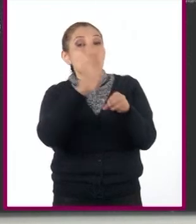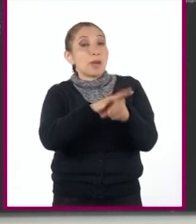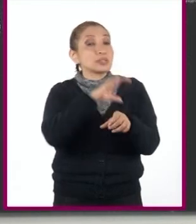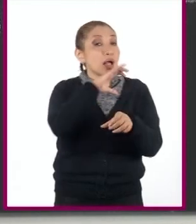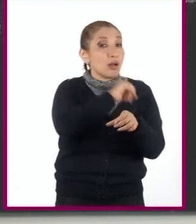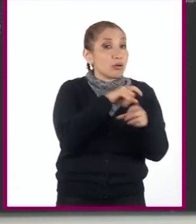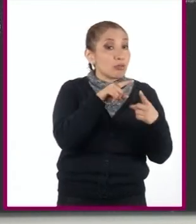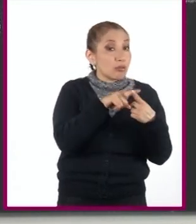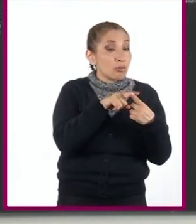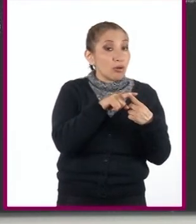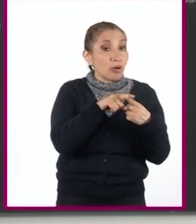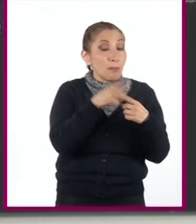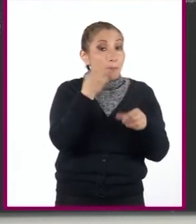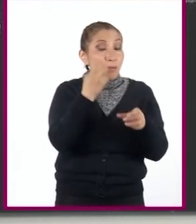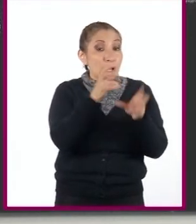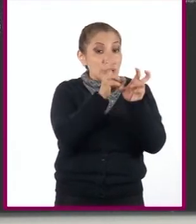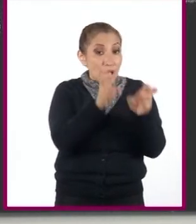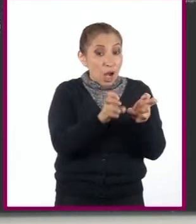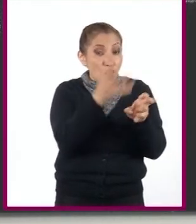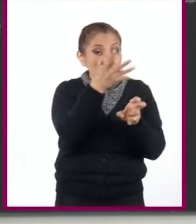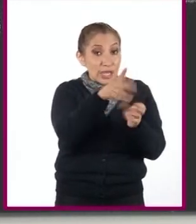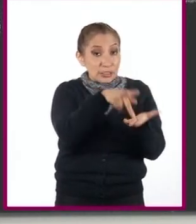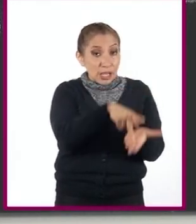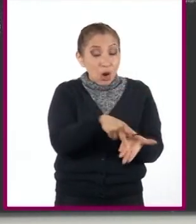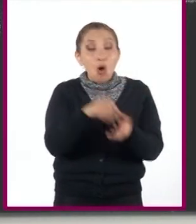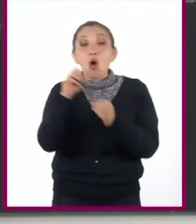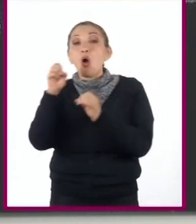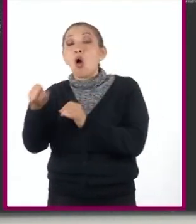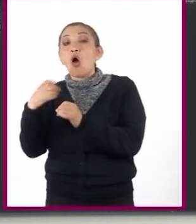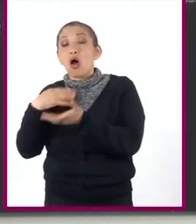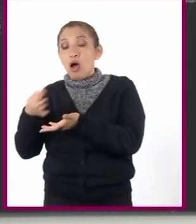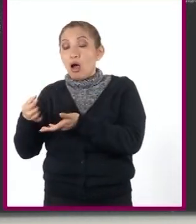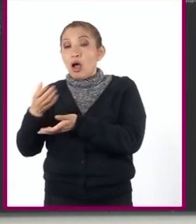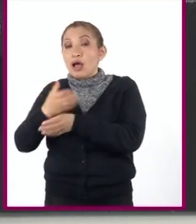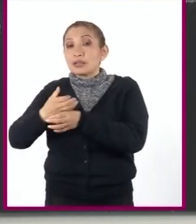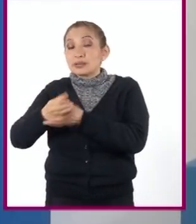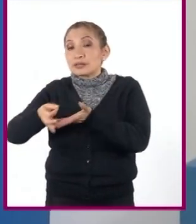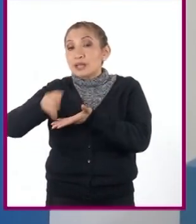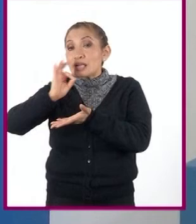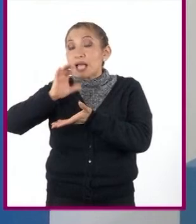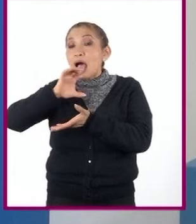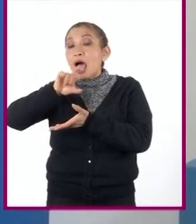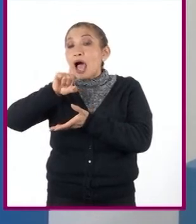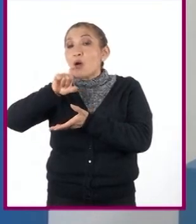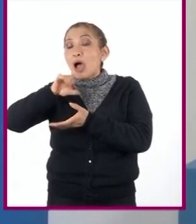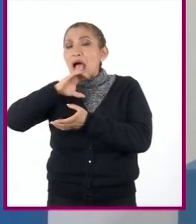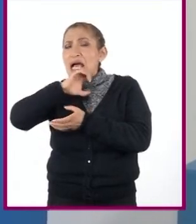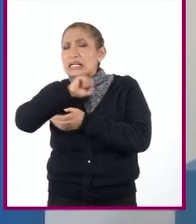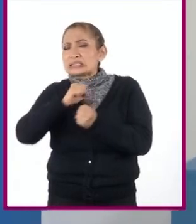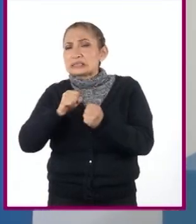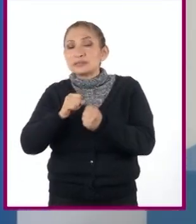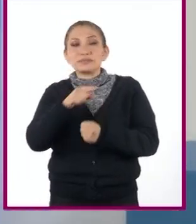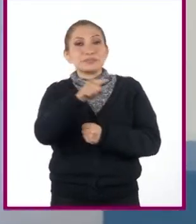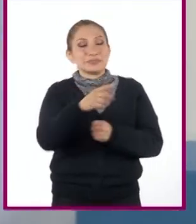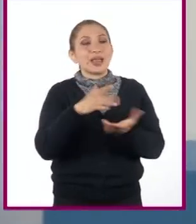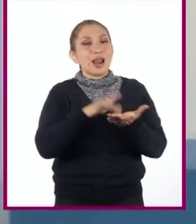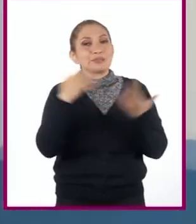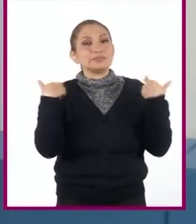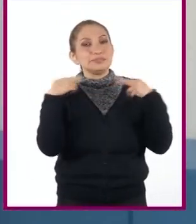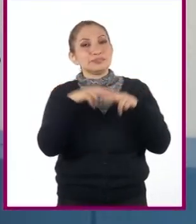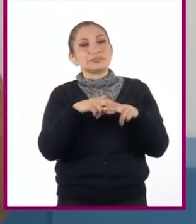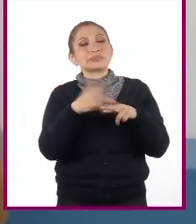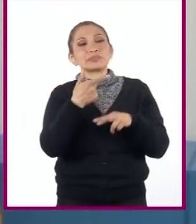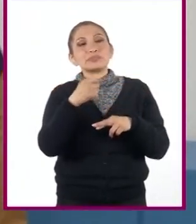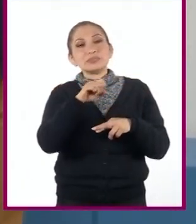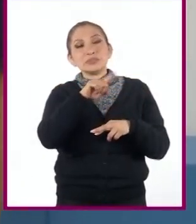calor? ¿Un trozo de hielo de 10 kilos o una taza de agua hirviendo? Agradecemos al maestro Gonzalo por